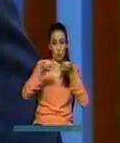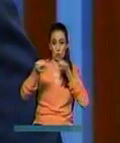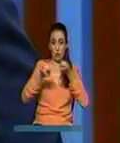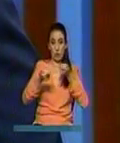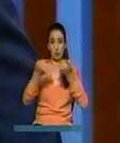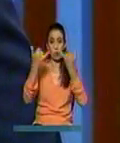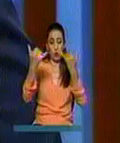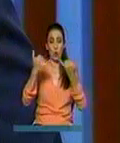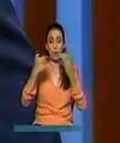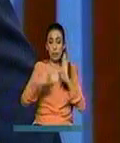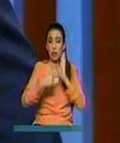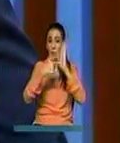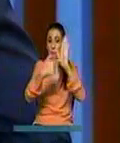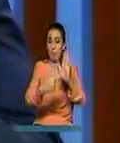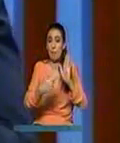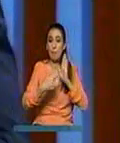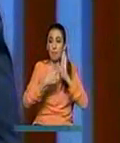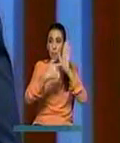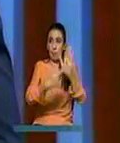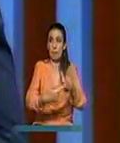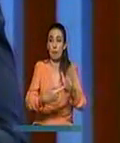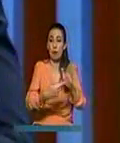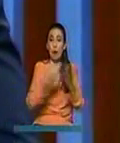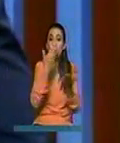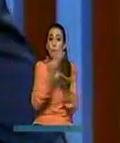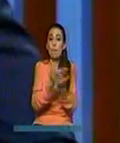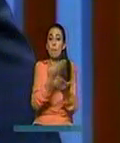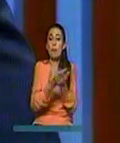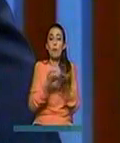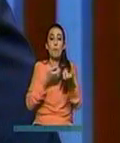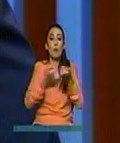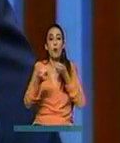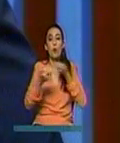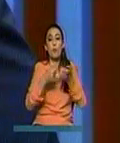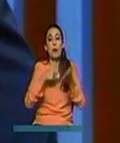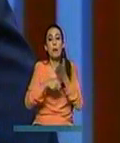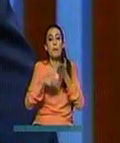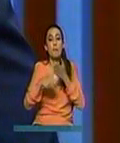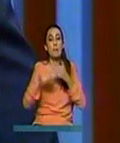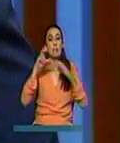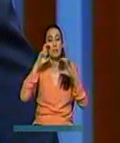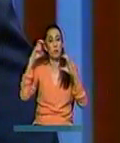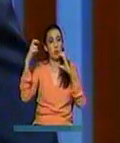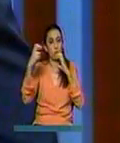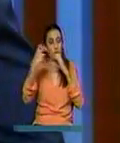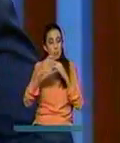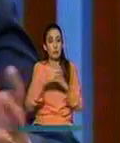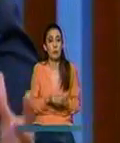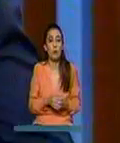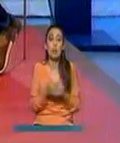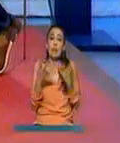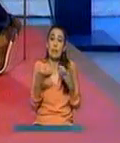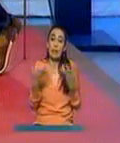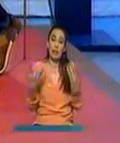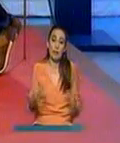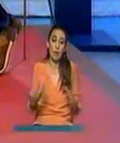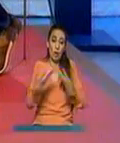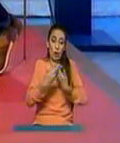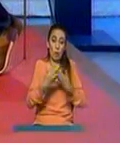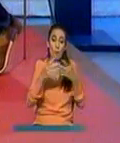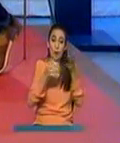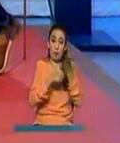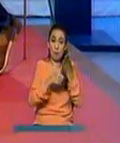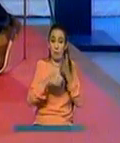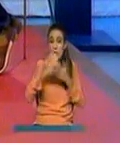presentando en estos próximos días esa propuesta de regulación al Ministerio de Turismo. y queremos tal vez hacerlo en conjunto de cultura, porque creo que también es un